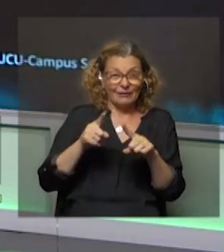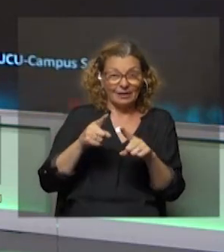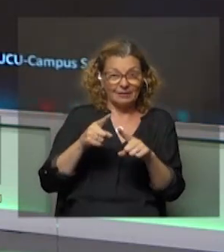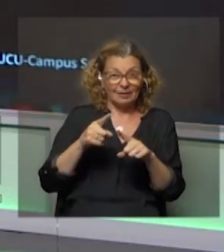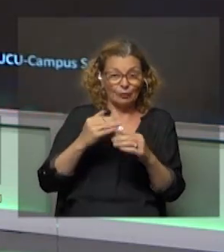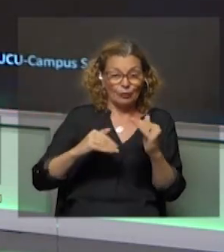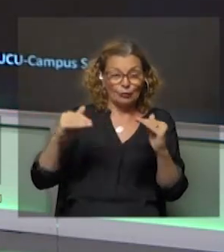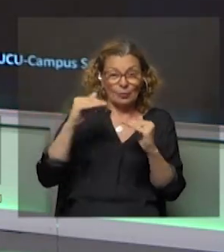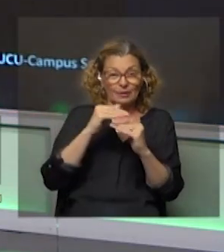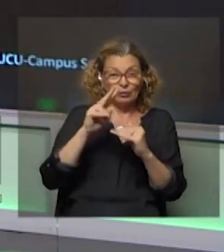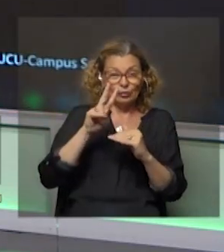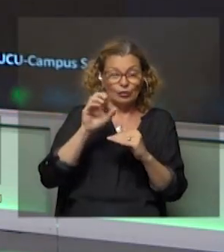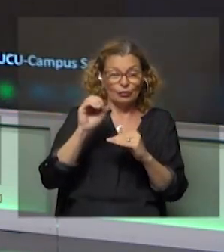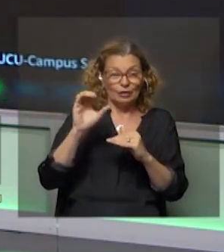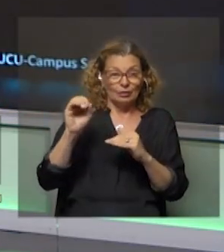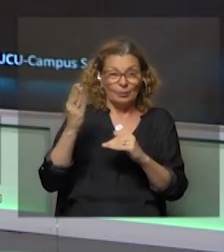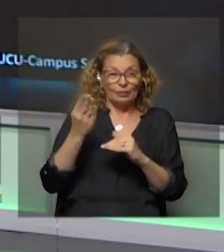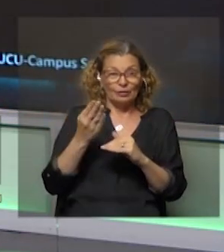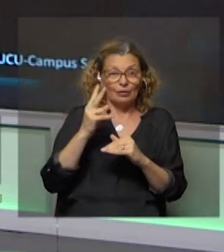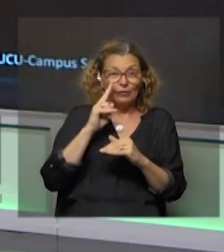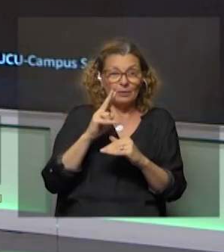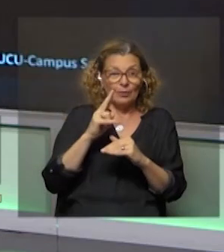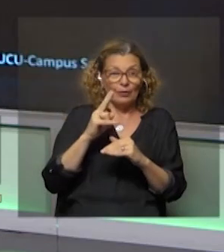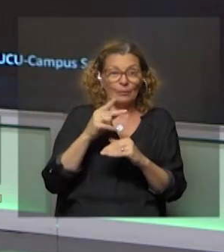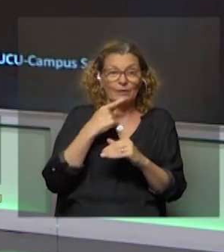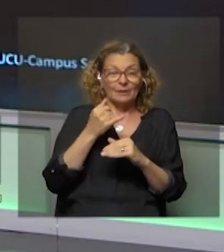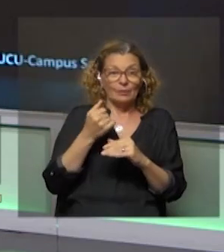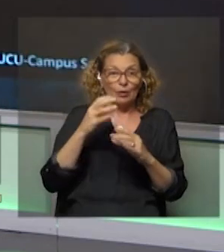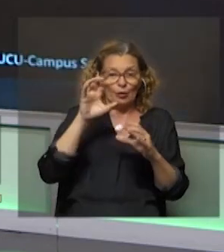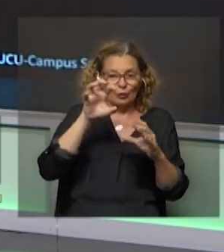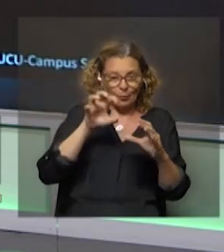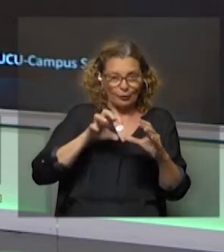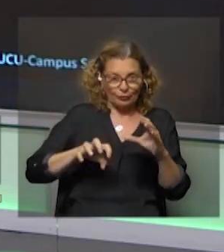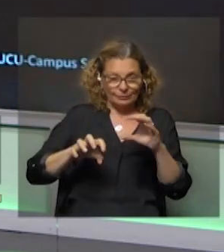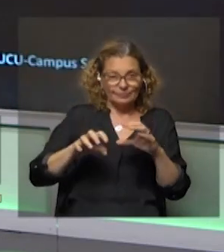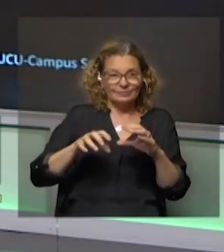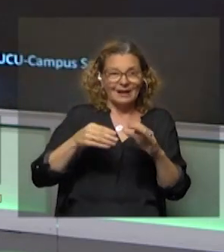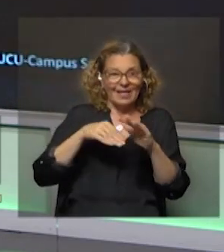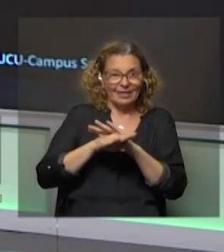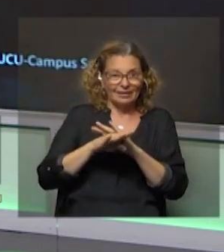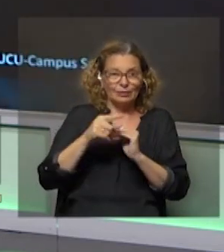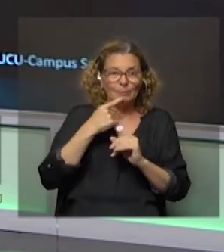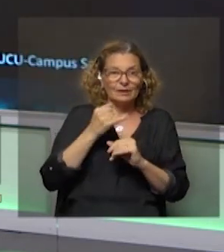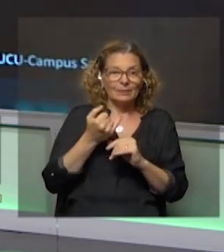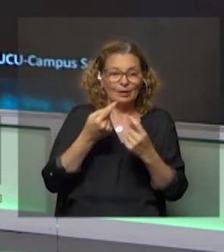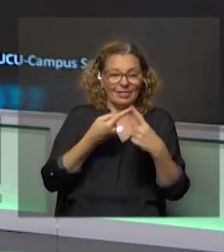superiores al 200% acá estamos viendo grandes categorías O sea que al interior de estas categorías las diferencias de precios Son